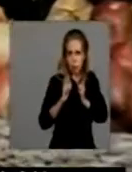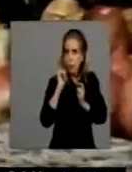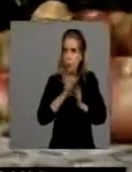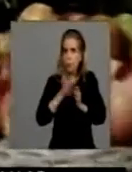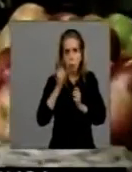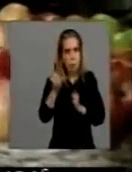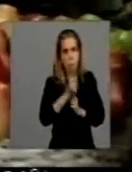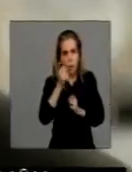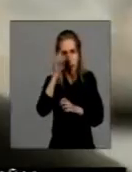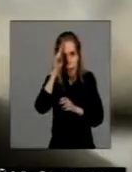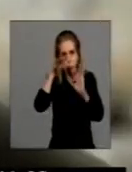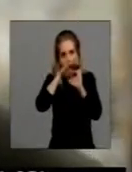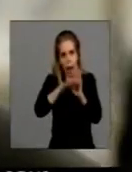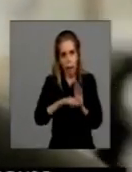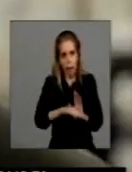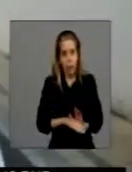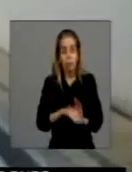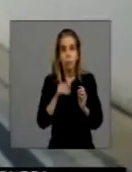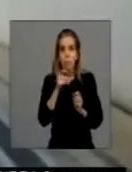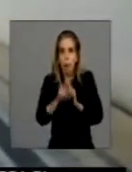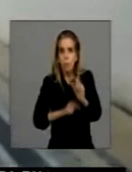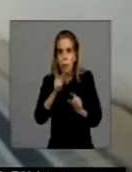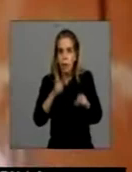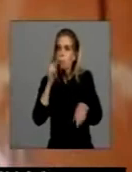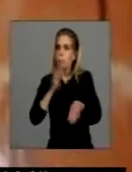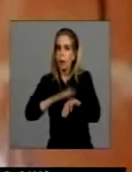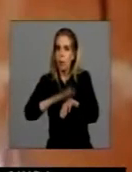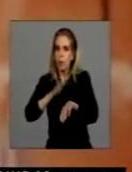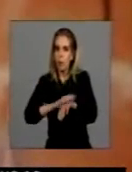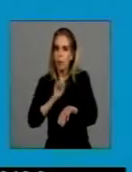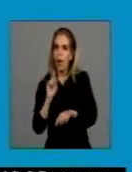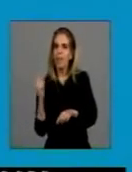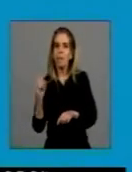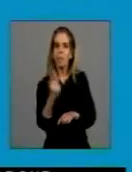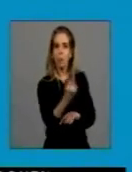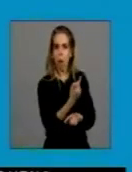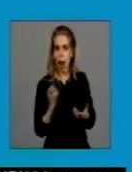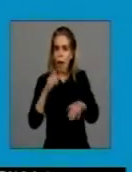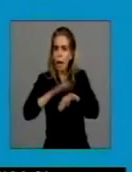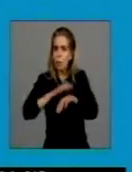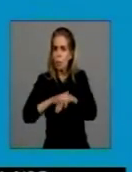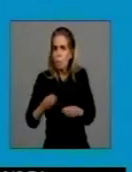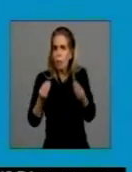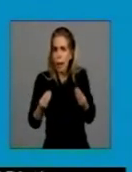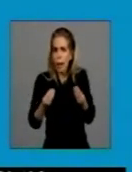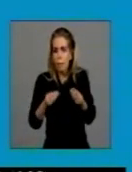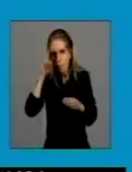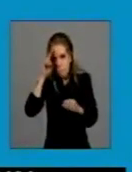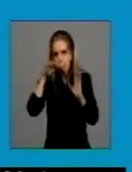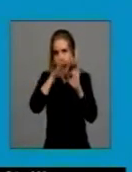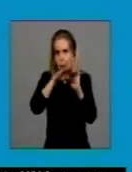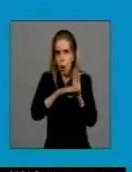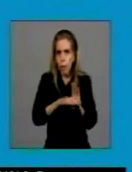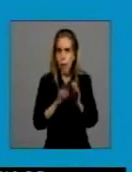vez más importantes. Y esto implica mucha responsabilidad individual. Responsabilidad para sostener las medidas de